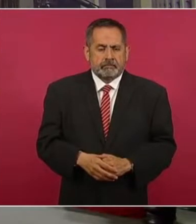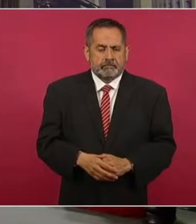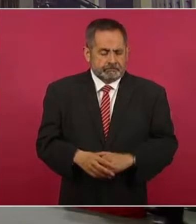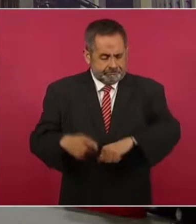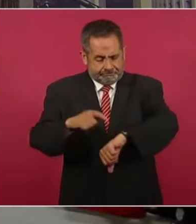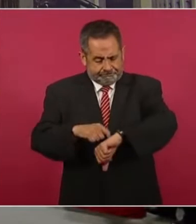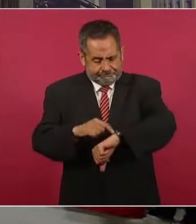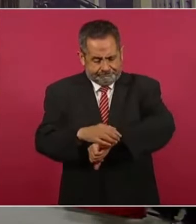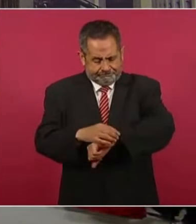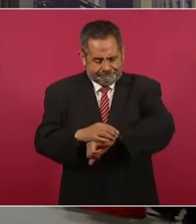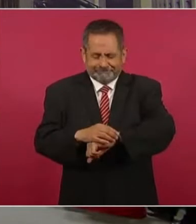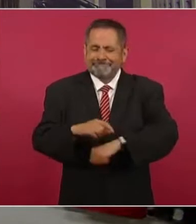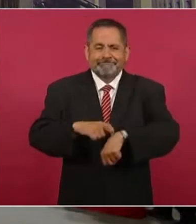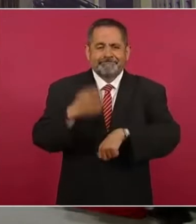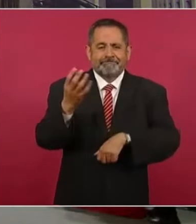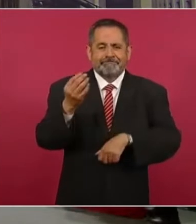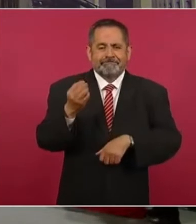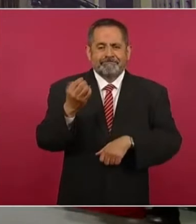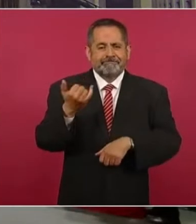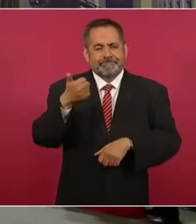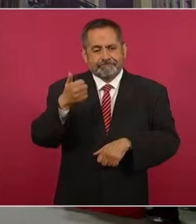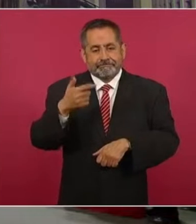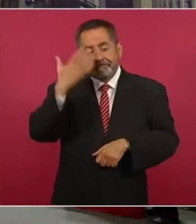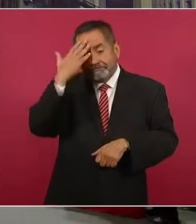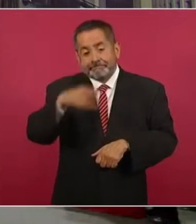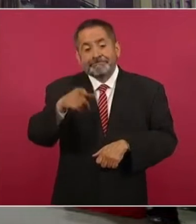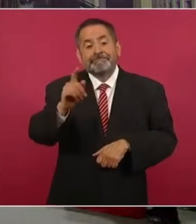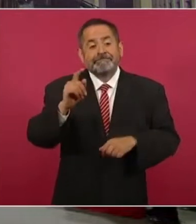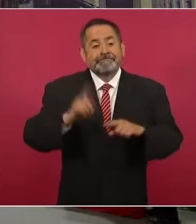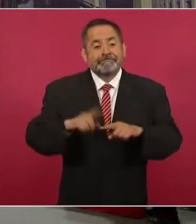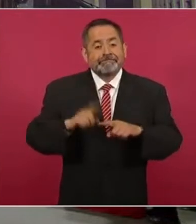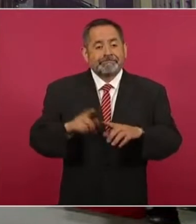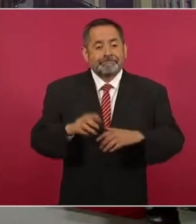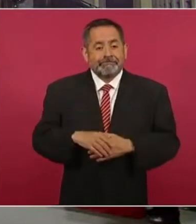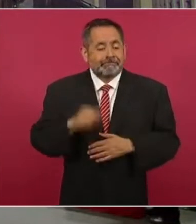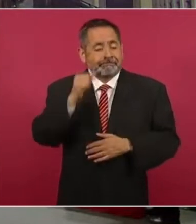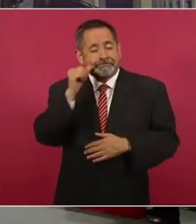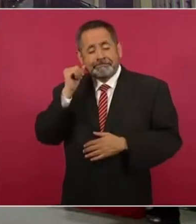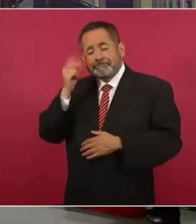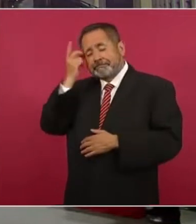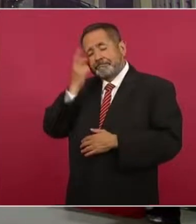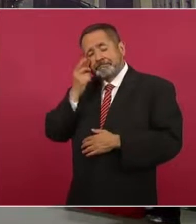Son las 9:06. ¿Saben a qué hora me acosté anoche?